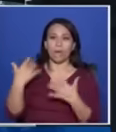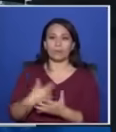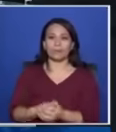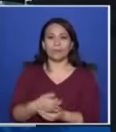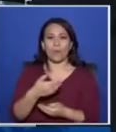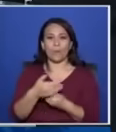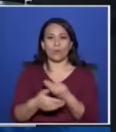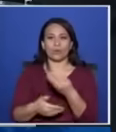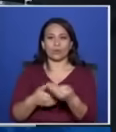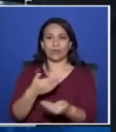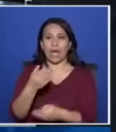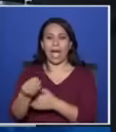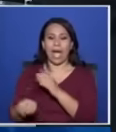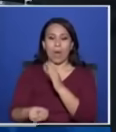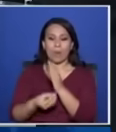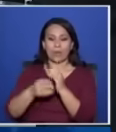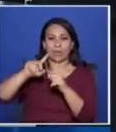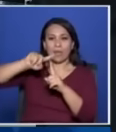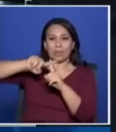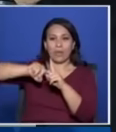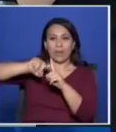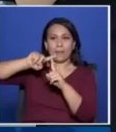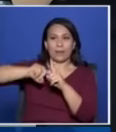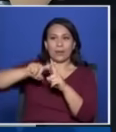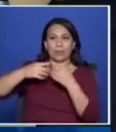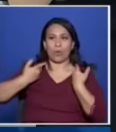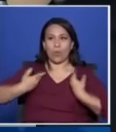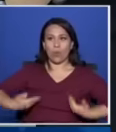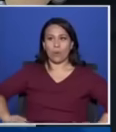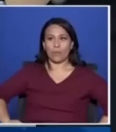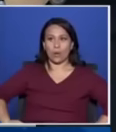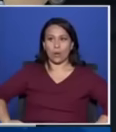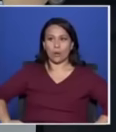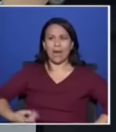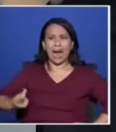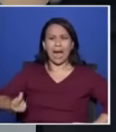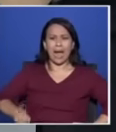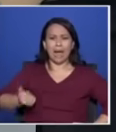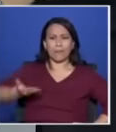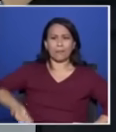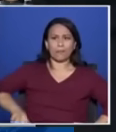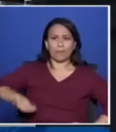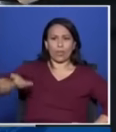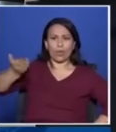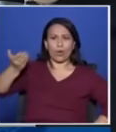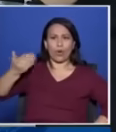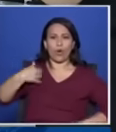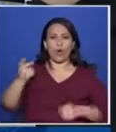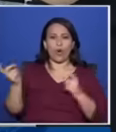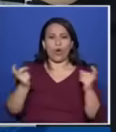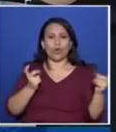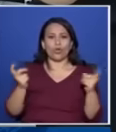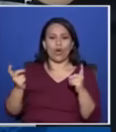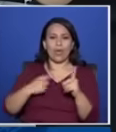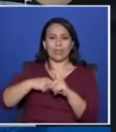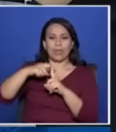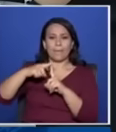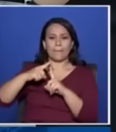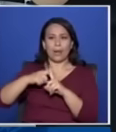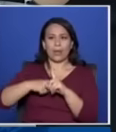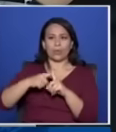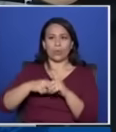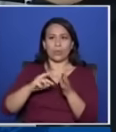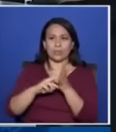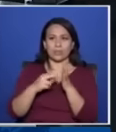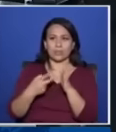un proceso de aumento de temperatura corporal demasiado rápido y no poder regular esa temperatura,